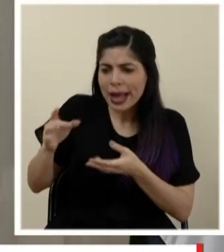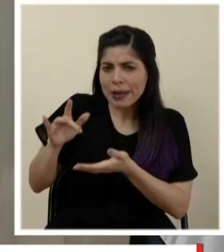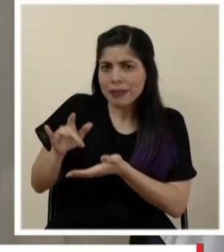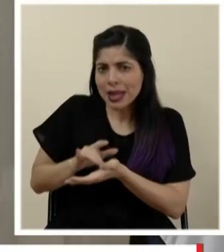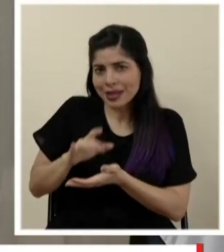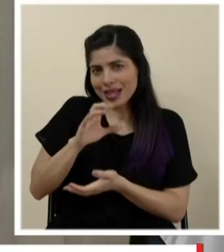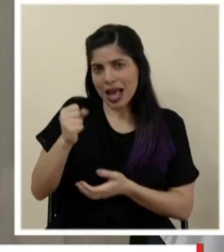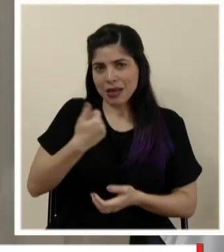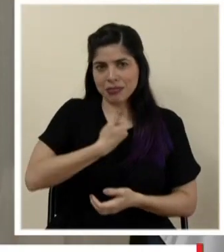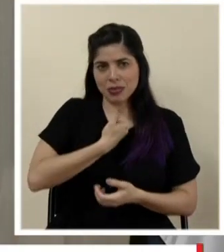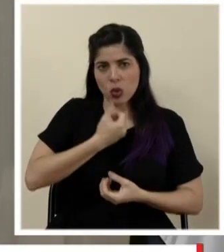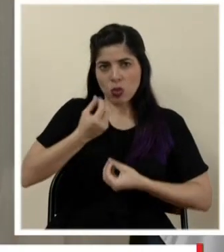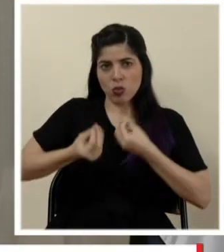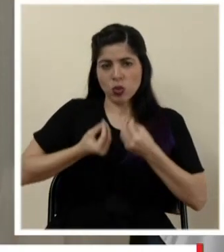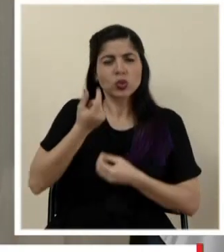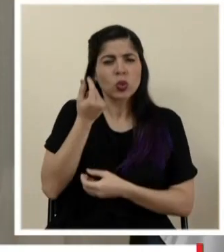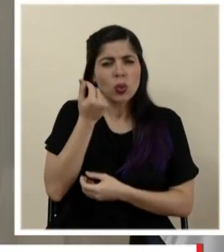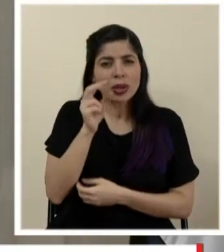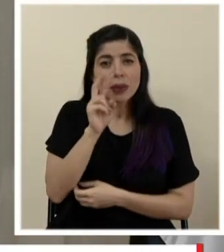Caja produce. Se han invertido